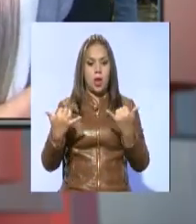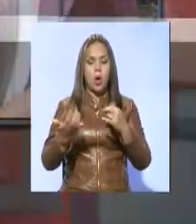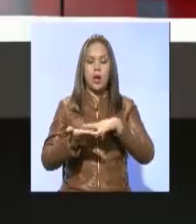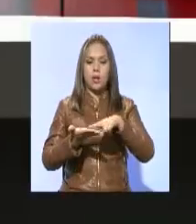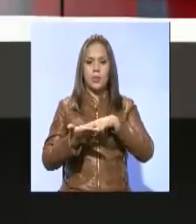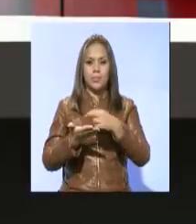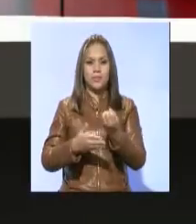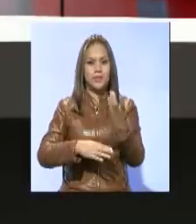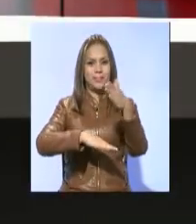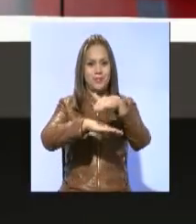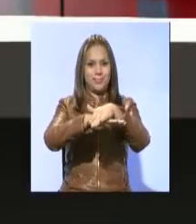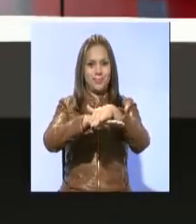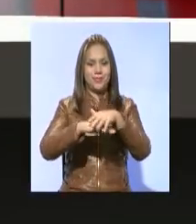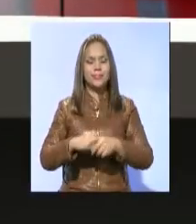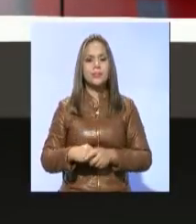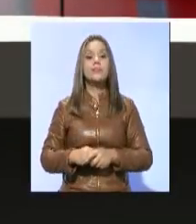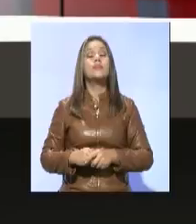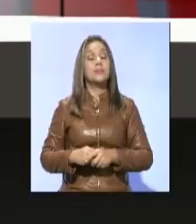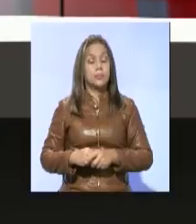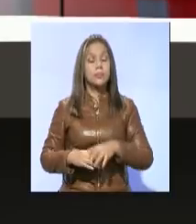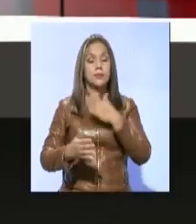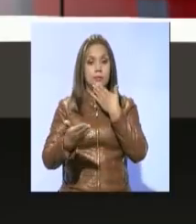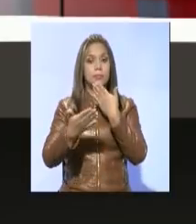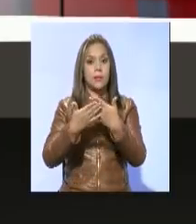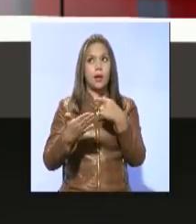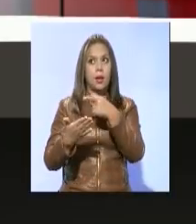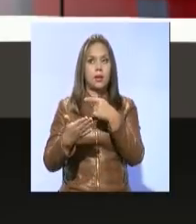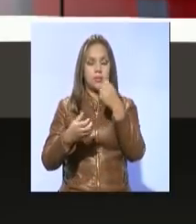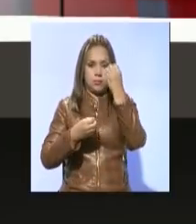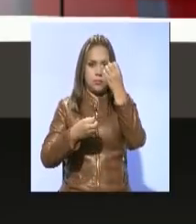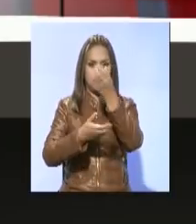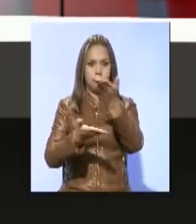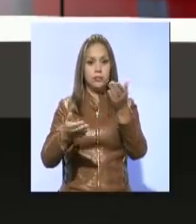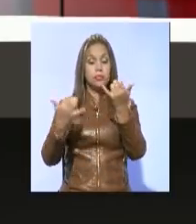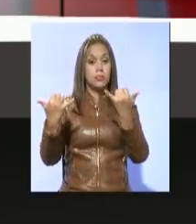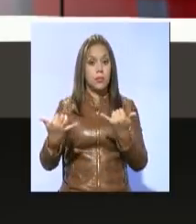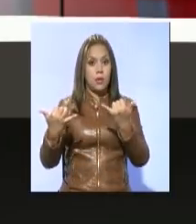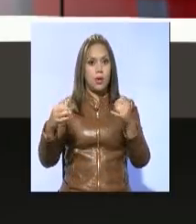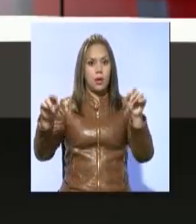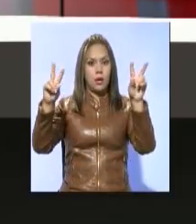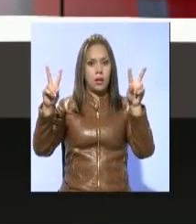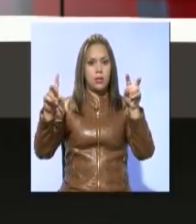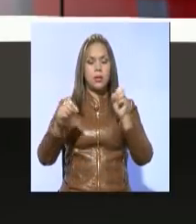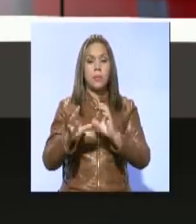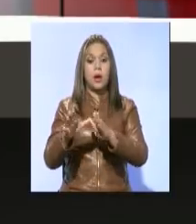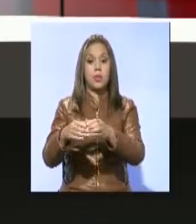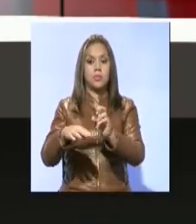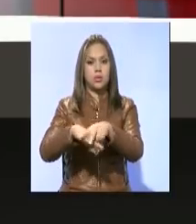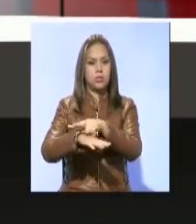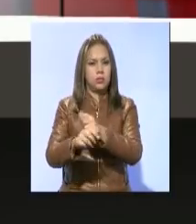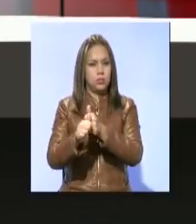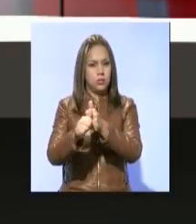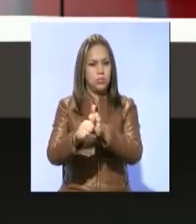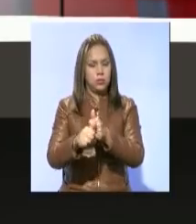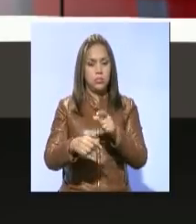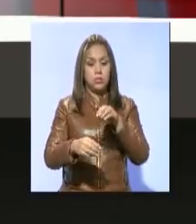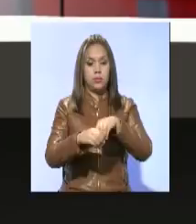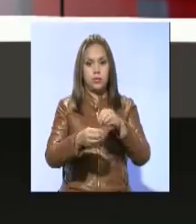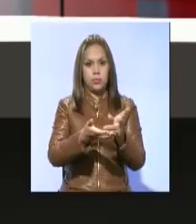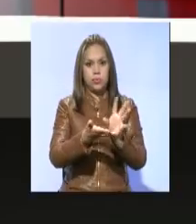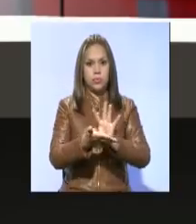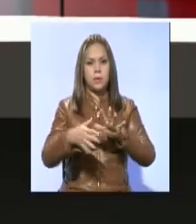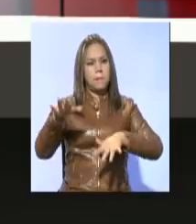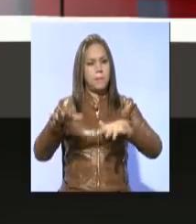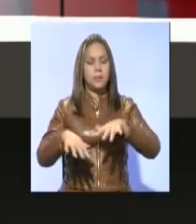sesión. Buenas tardes. Gracias a Mariela Logroño por ese reporte. Y ahora les contamos que la Comisión de Fiscalización de la Asamblea Nacional tendría al